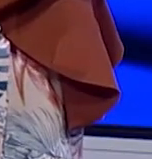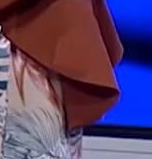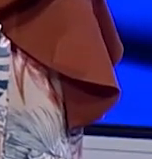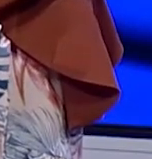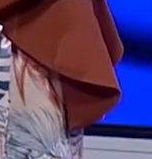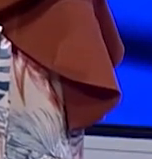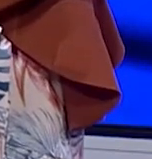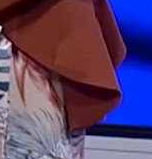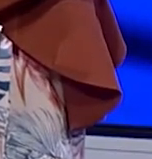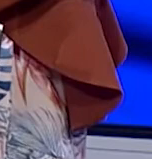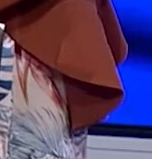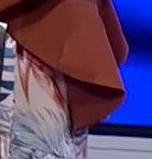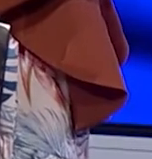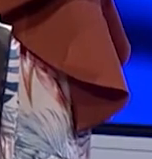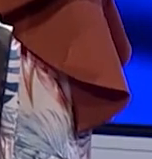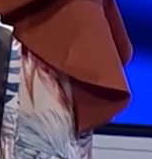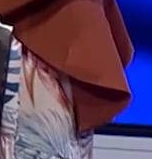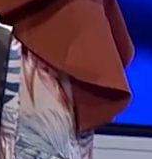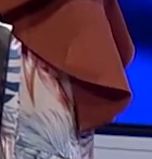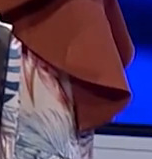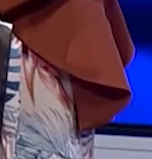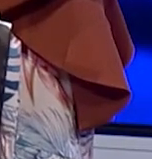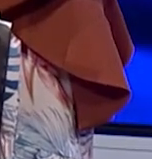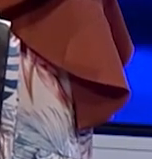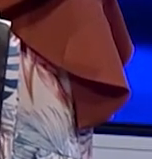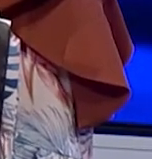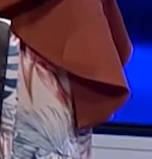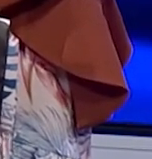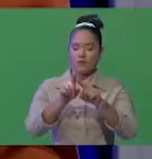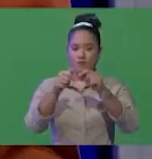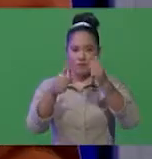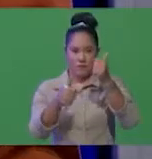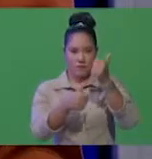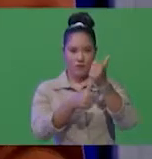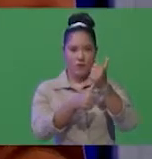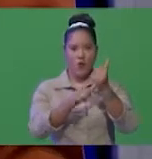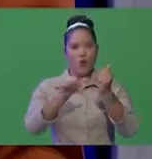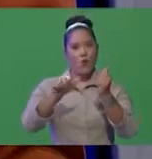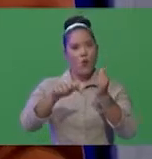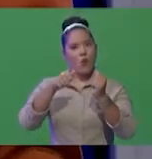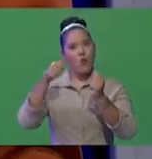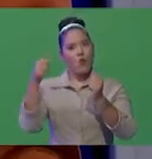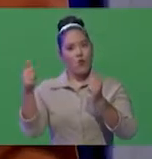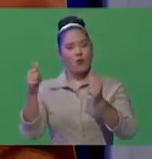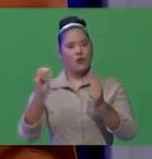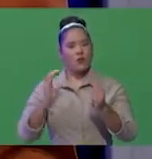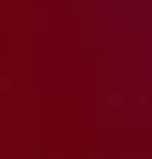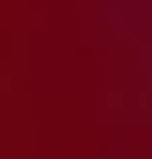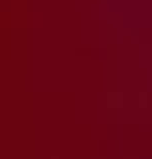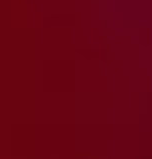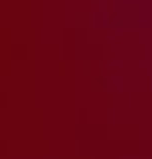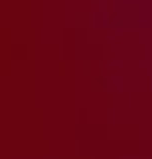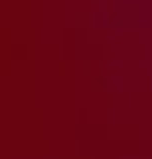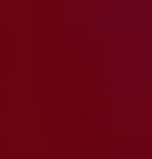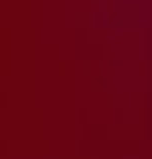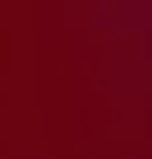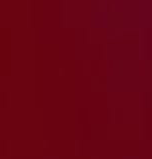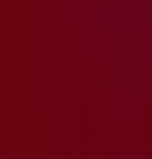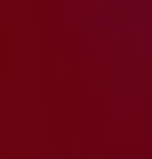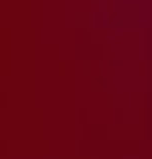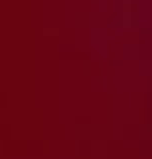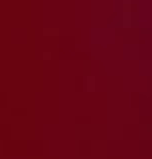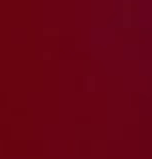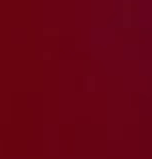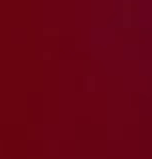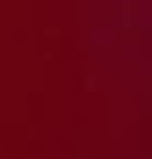INAH. El INAH está con nosotros, pero también pueden estar otras cooperativas, como se pueden vincular a nosotros.